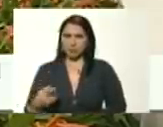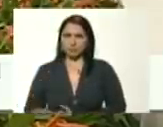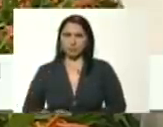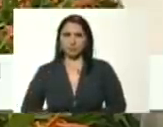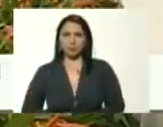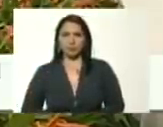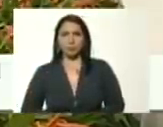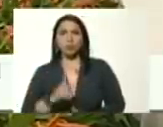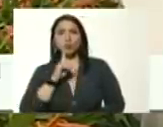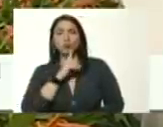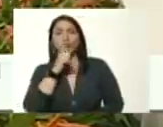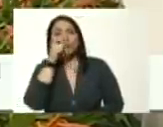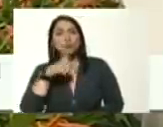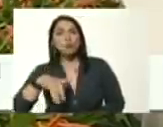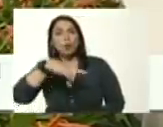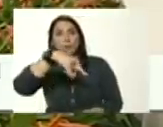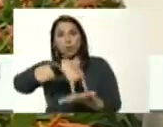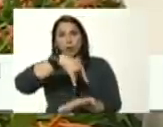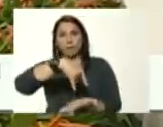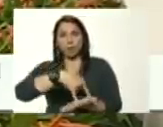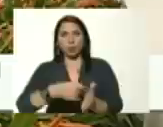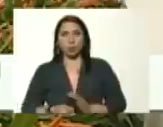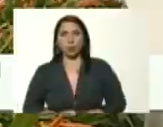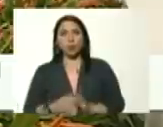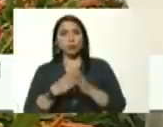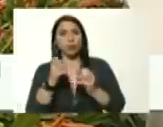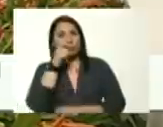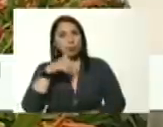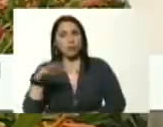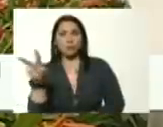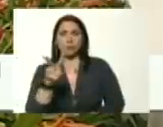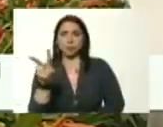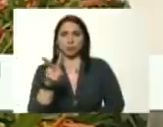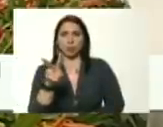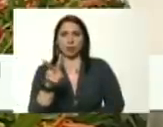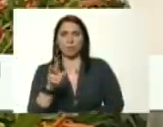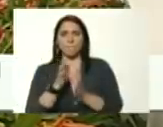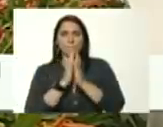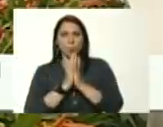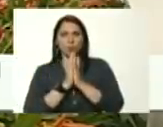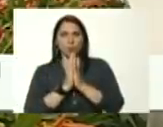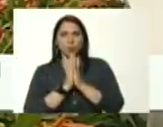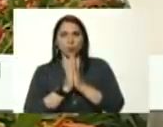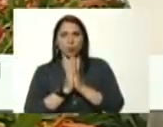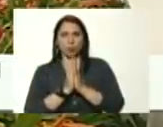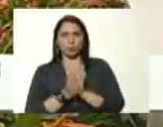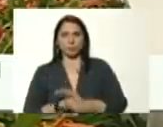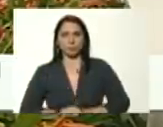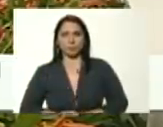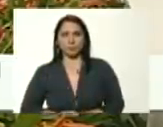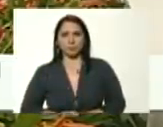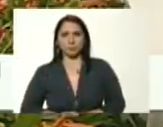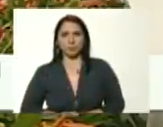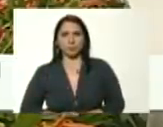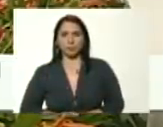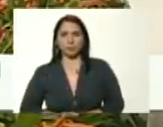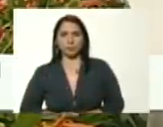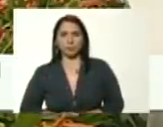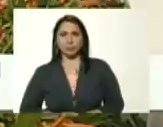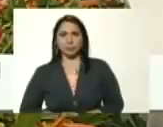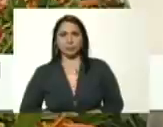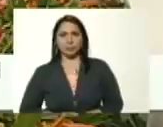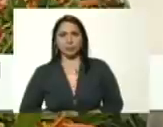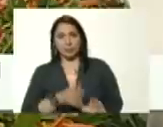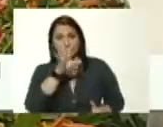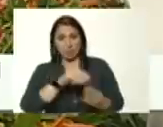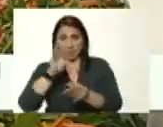al nombre del pueblo carabobeño y de todos los venezolanos que por favor emita un resumen histórico